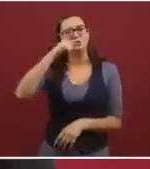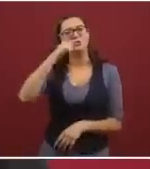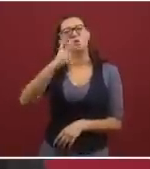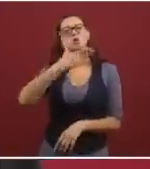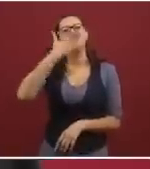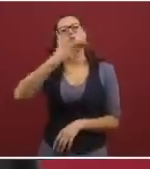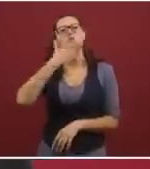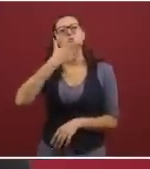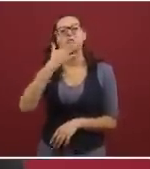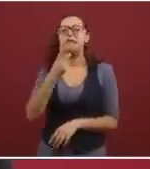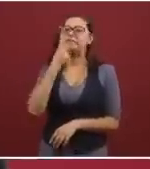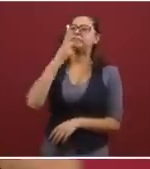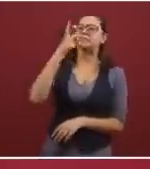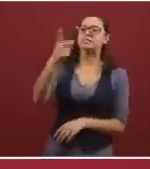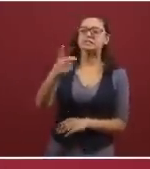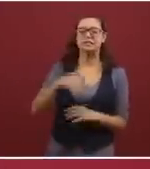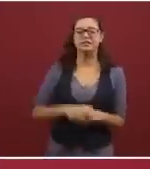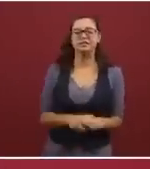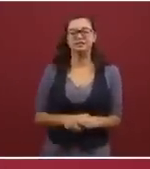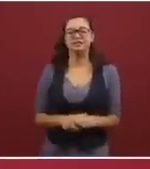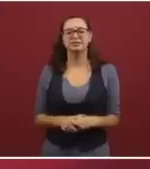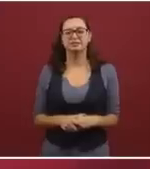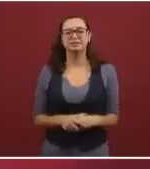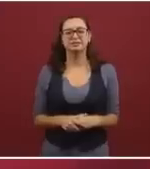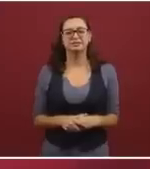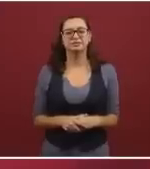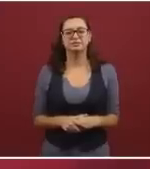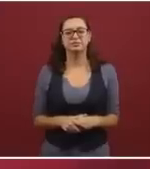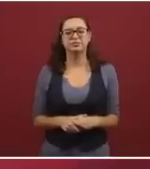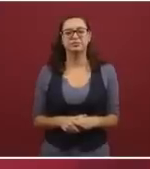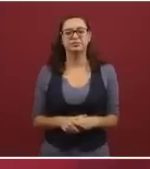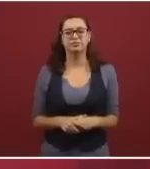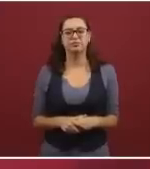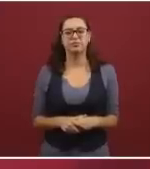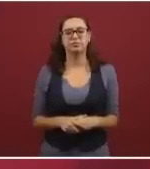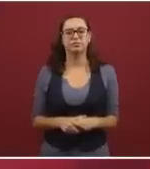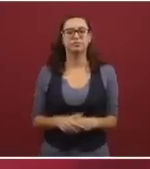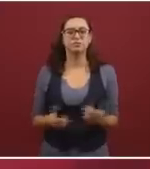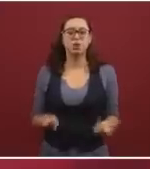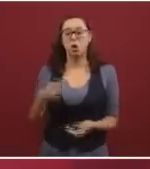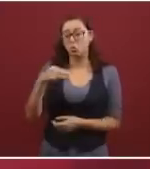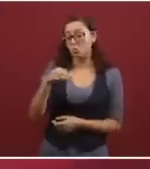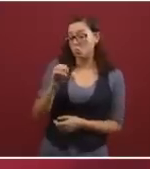Aquello de que la moral era un árbol que daba moras,